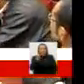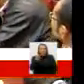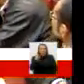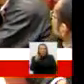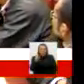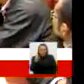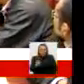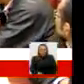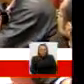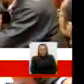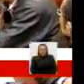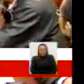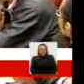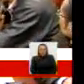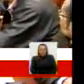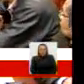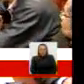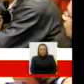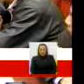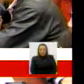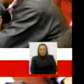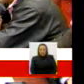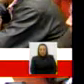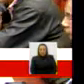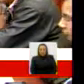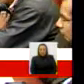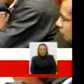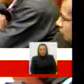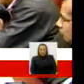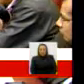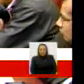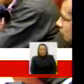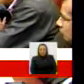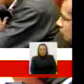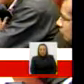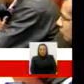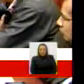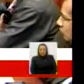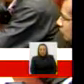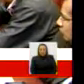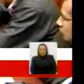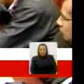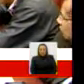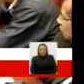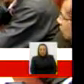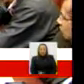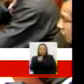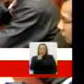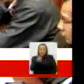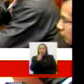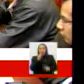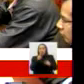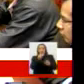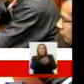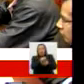Bueno, el tuit es Ferry Hinostroza, mi nick. Bueno, quería un poco ahondar lo que hizo la pregunta de mi amigo